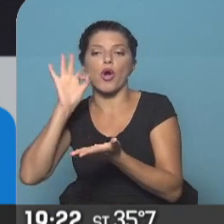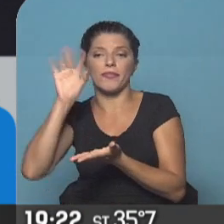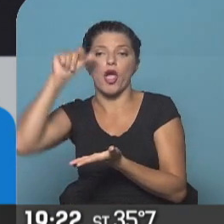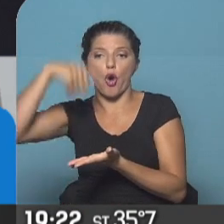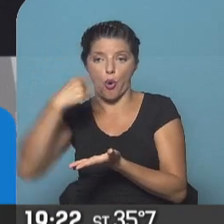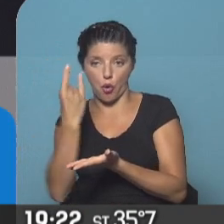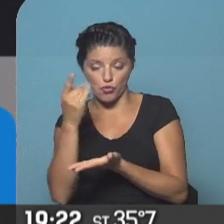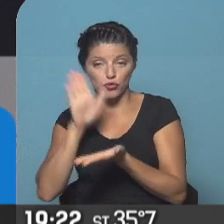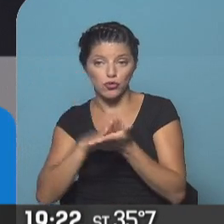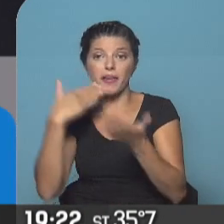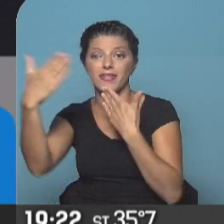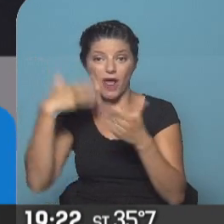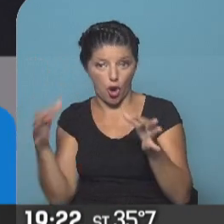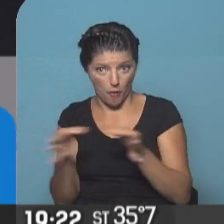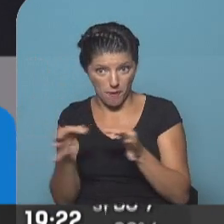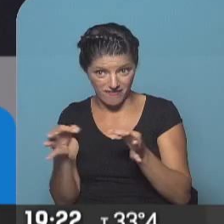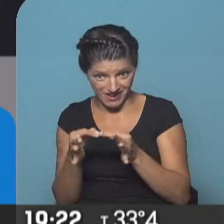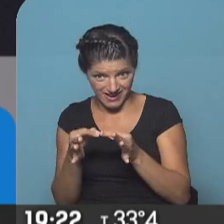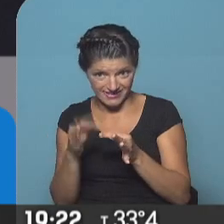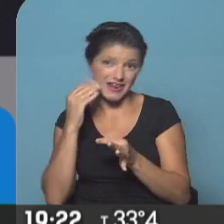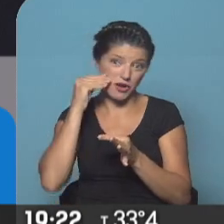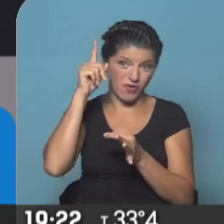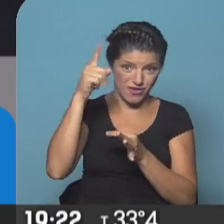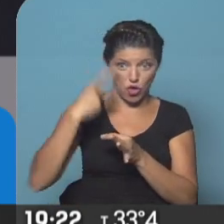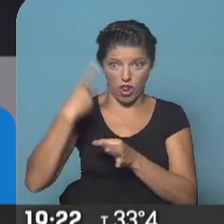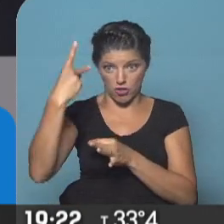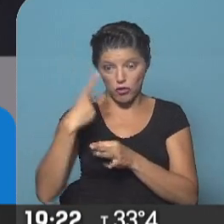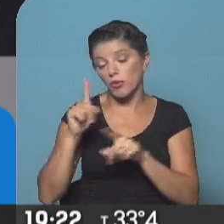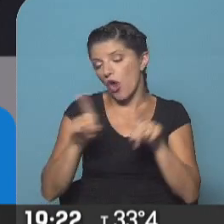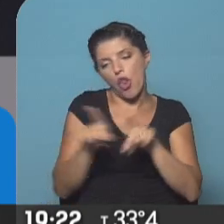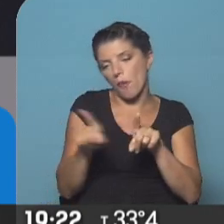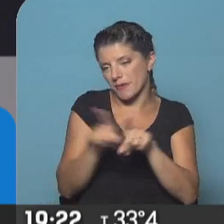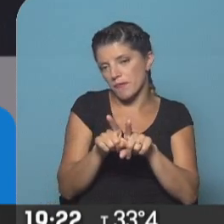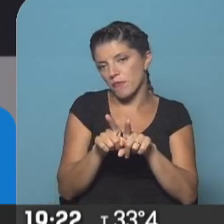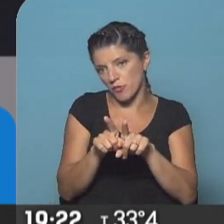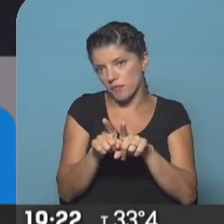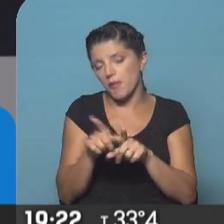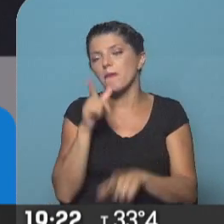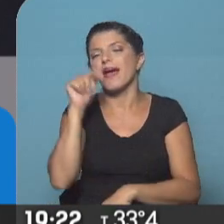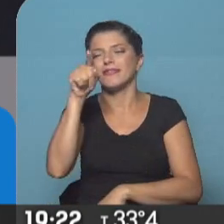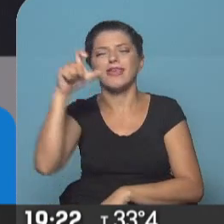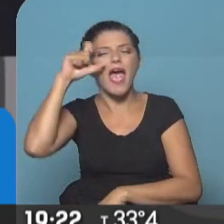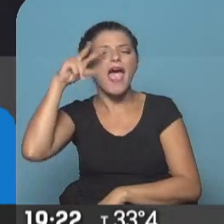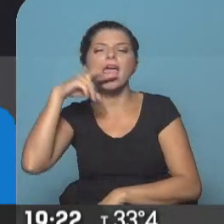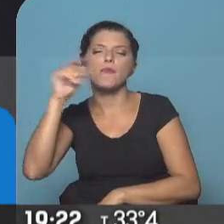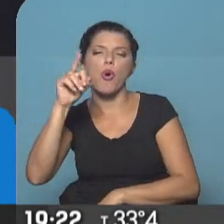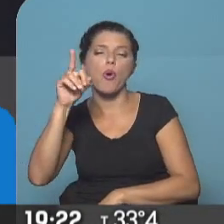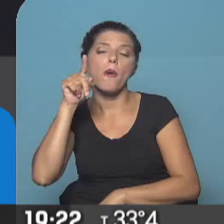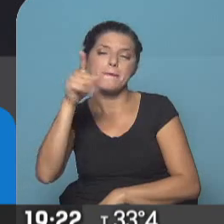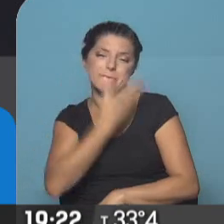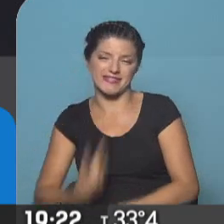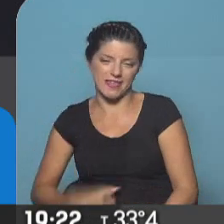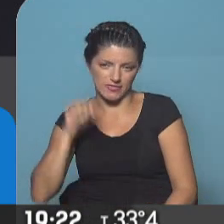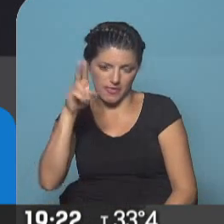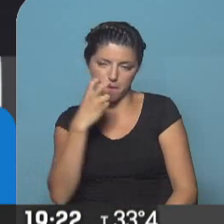Unido. Creo que esa es la expectativa que tiene el presidente Morales y sí, quizás